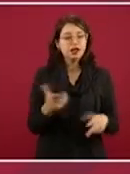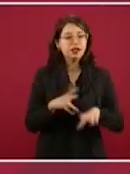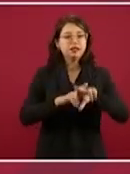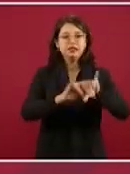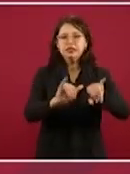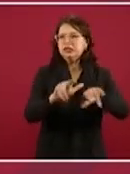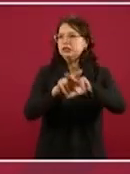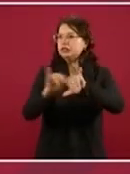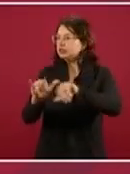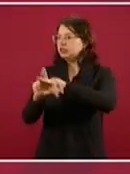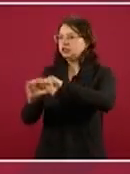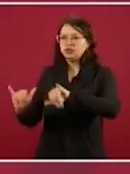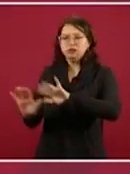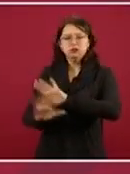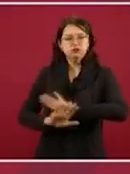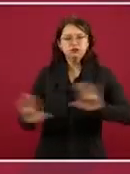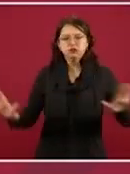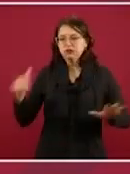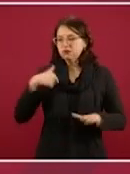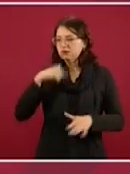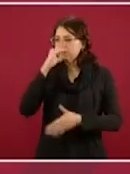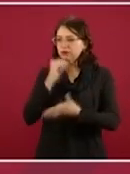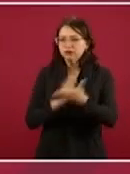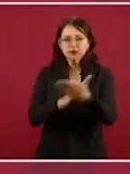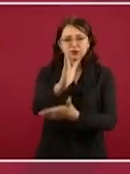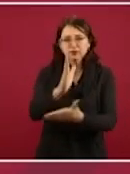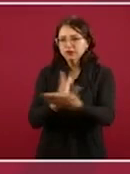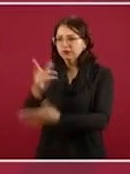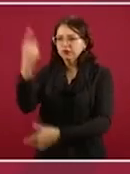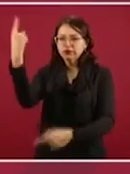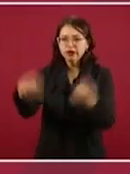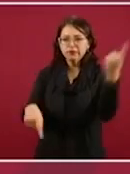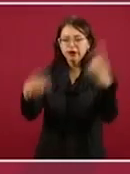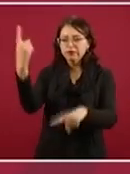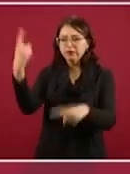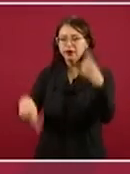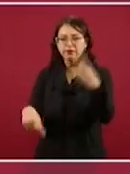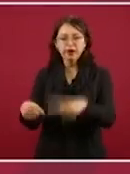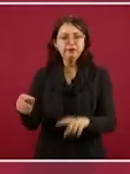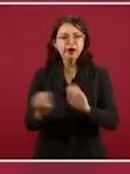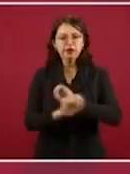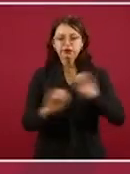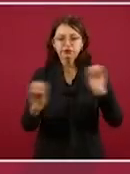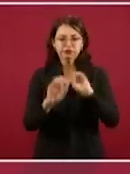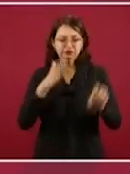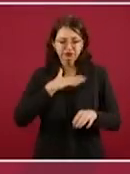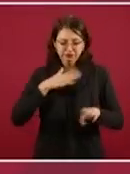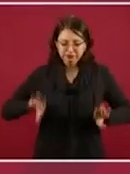senador lo que tienen que hacer por principios.